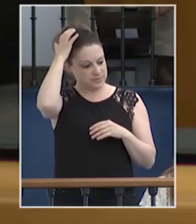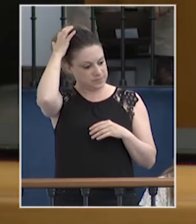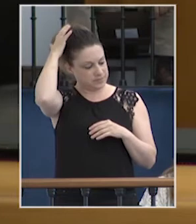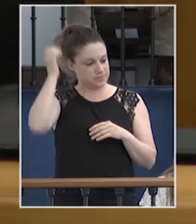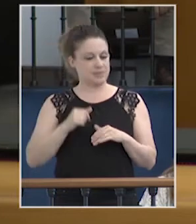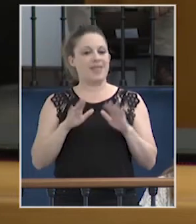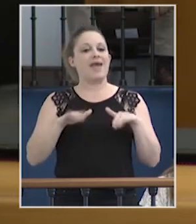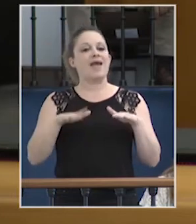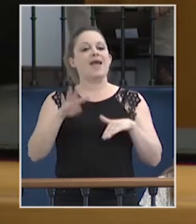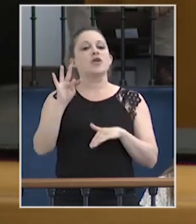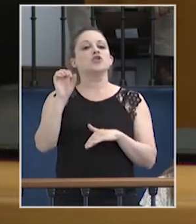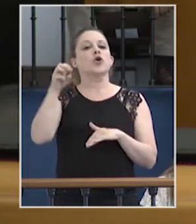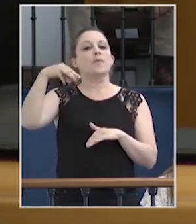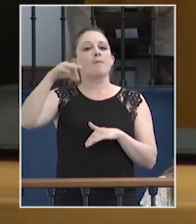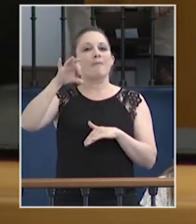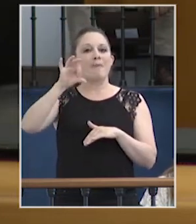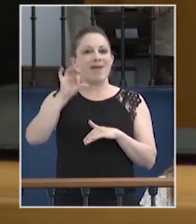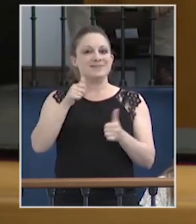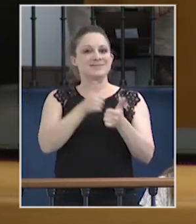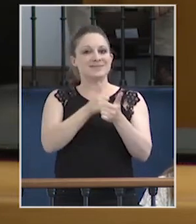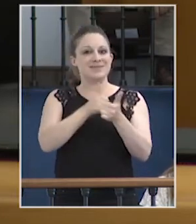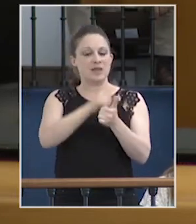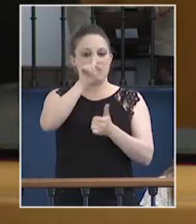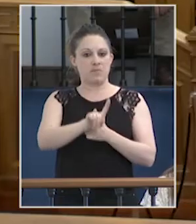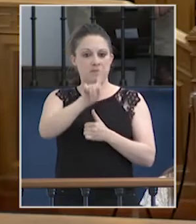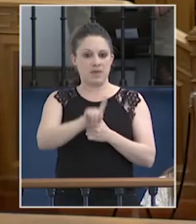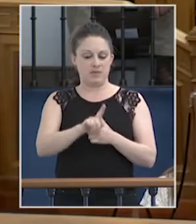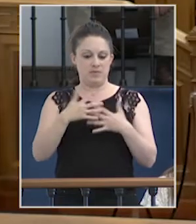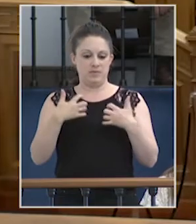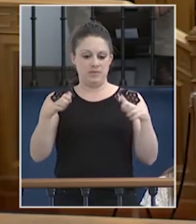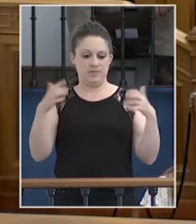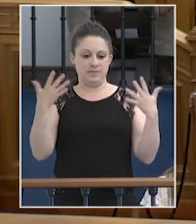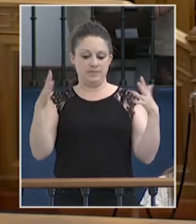Don Ángel Tomás Godoy Martínez como secretario primero.